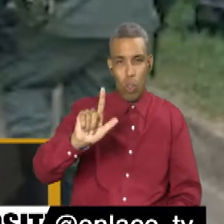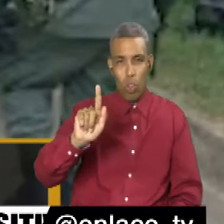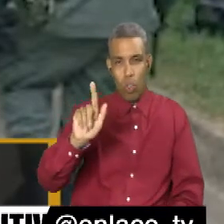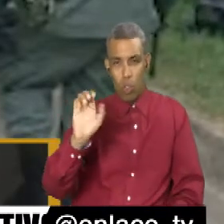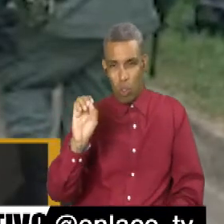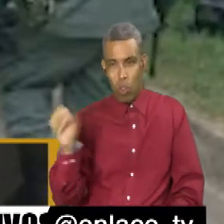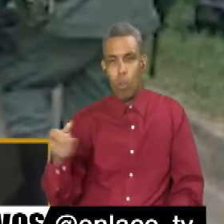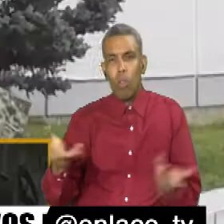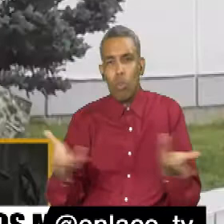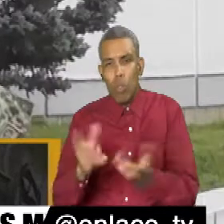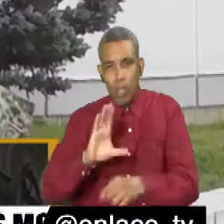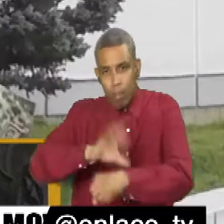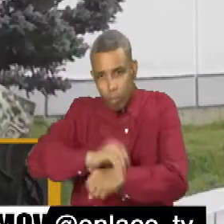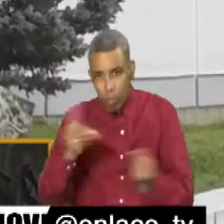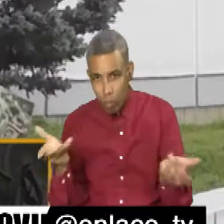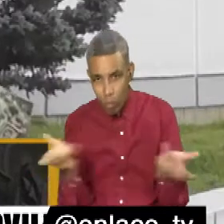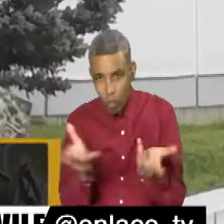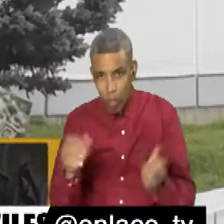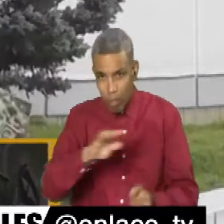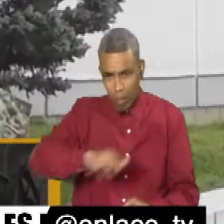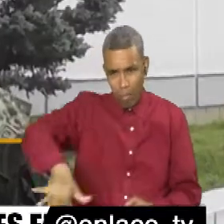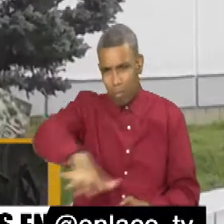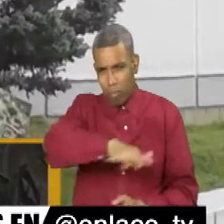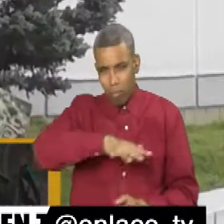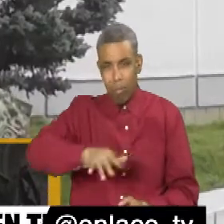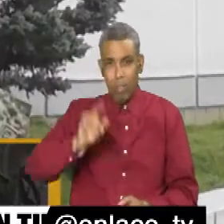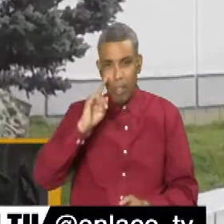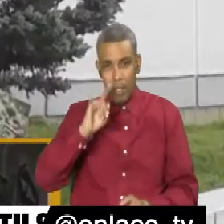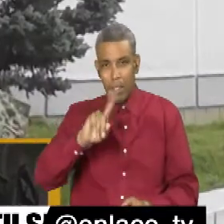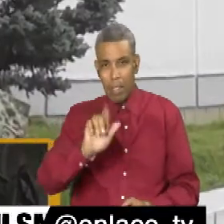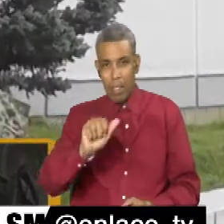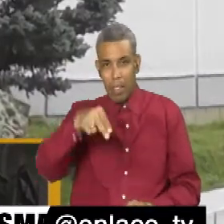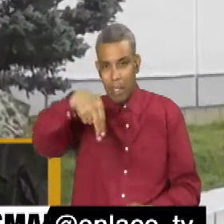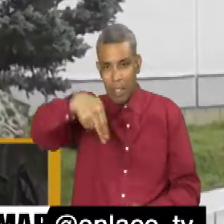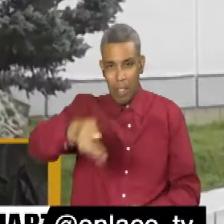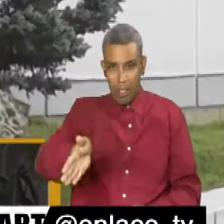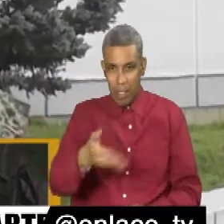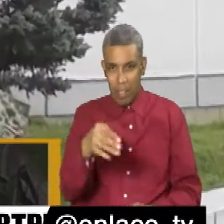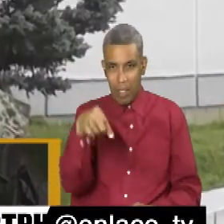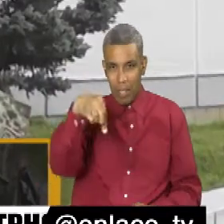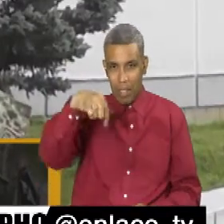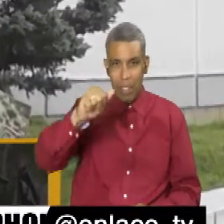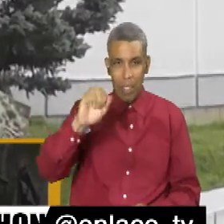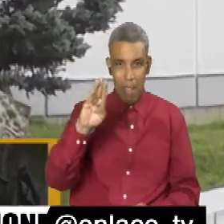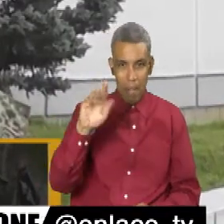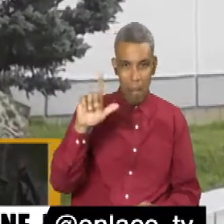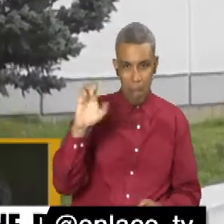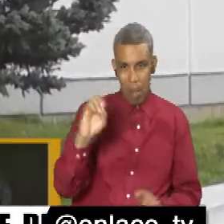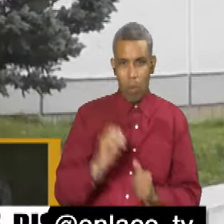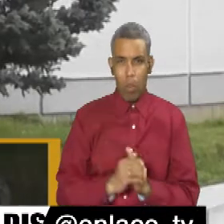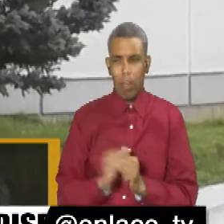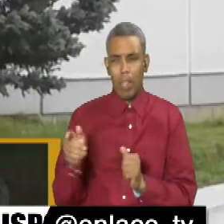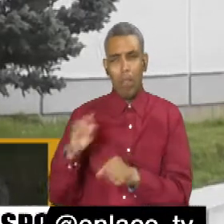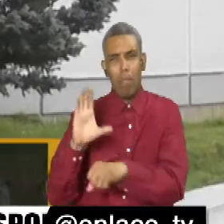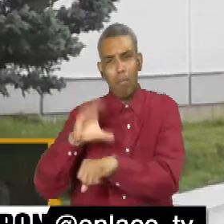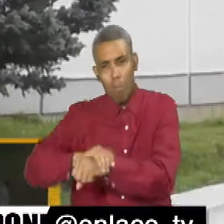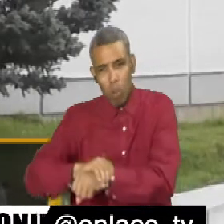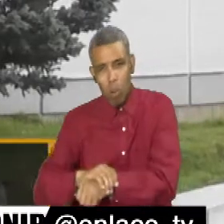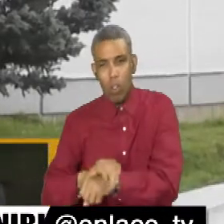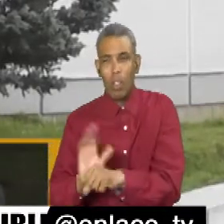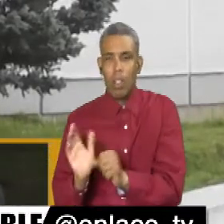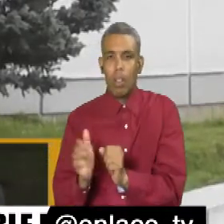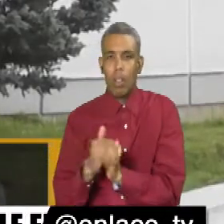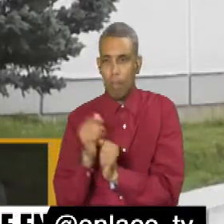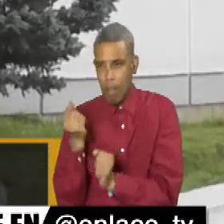Pablo, sur de Bolívar. Además recolectaban el dinero producto de todas las extorsiones. También realizaban